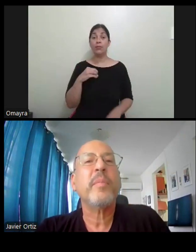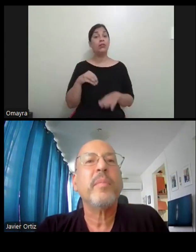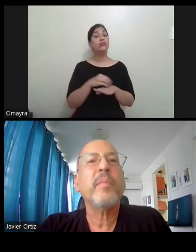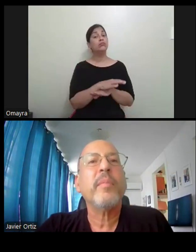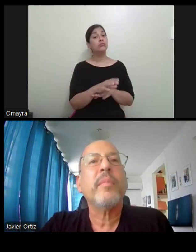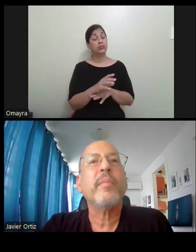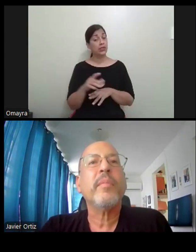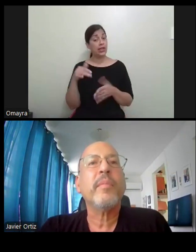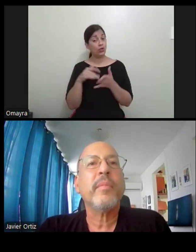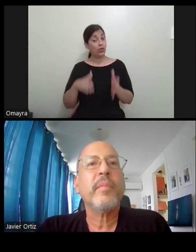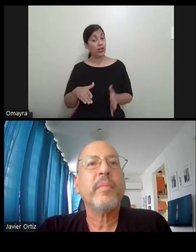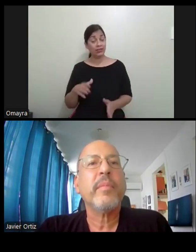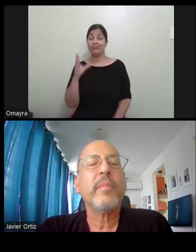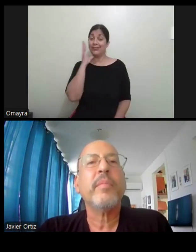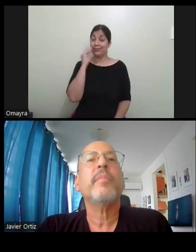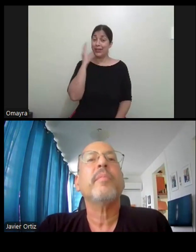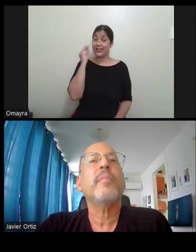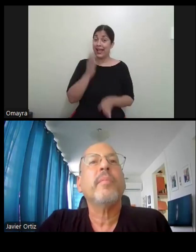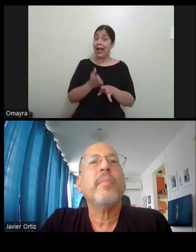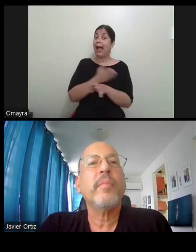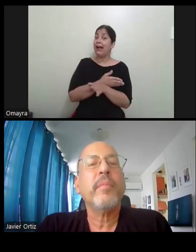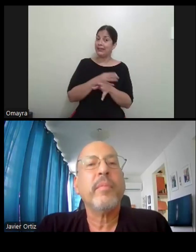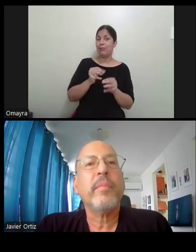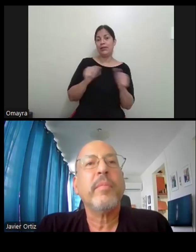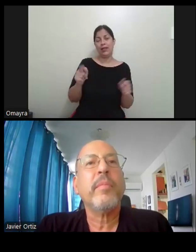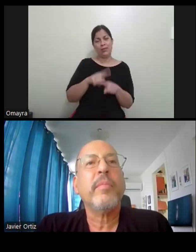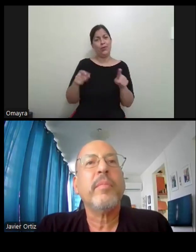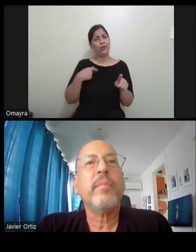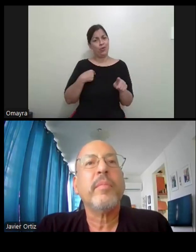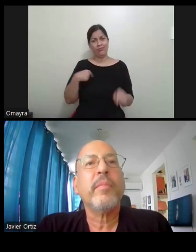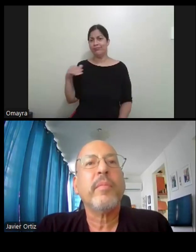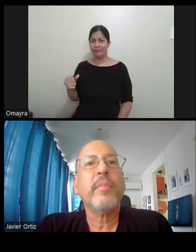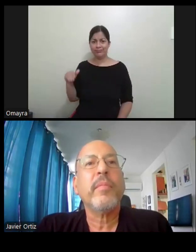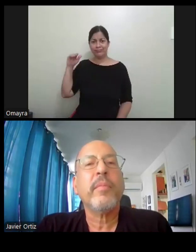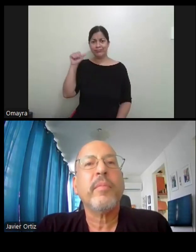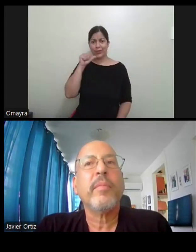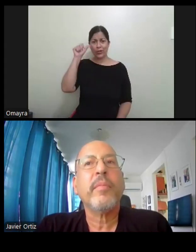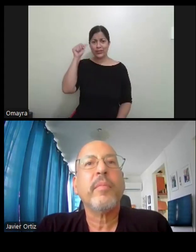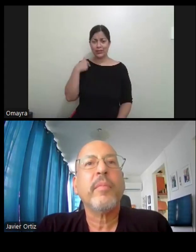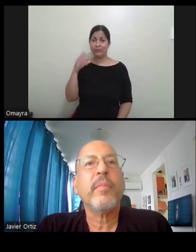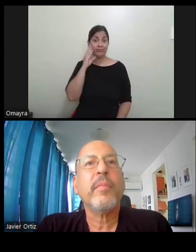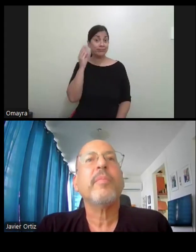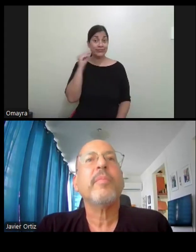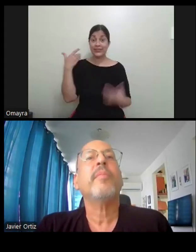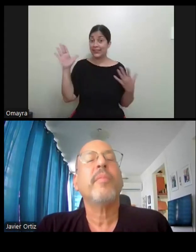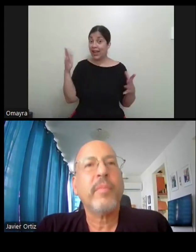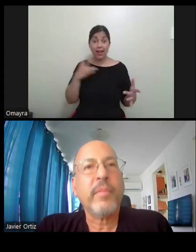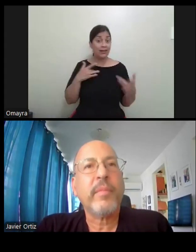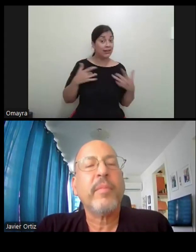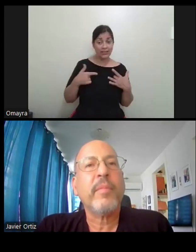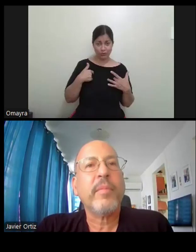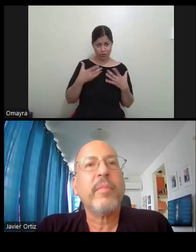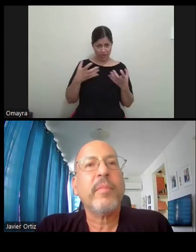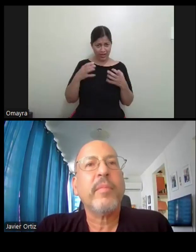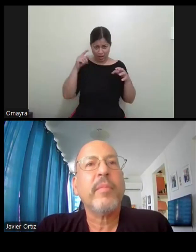experiencia antes de irse a la maestría. Pero yo venía ya desde adolescente con experiencia. Yo tenía inquietudes ya de profundizar